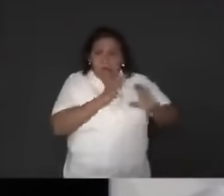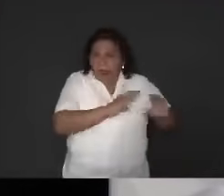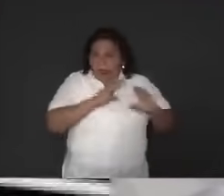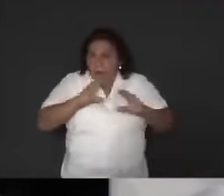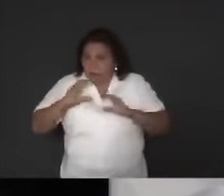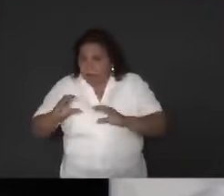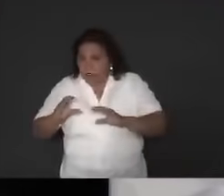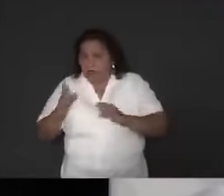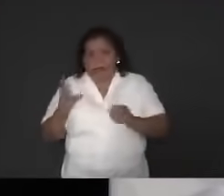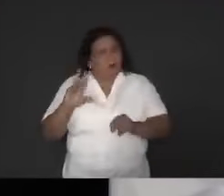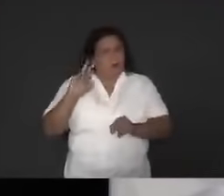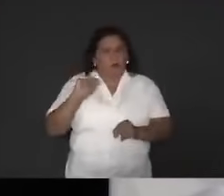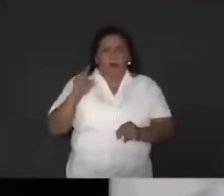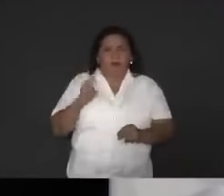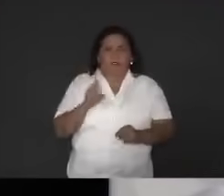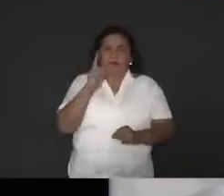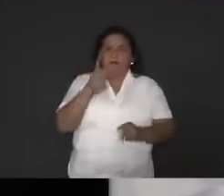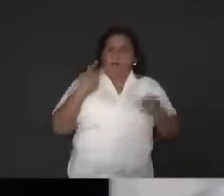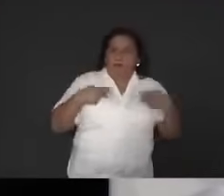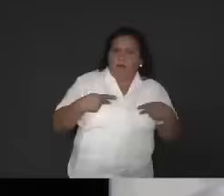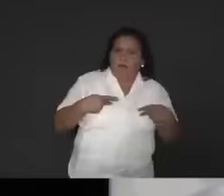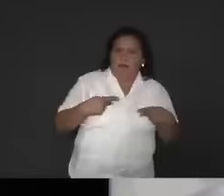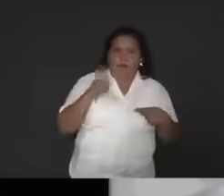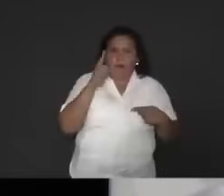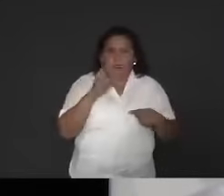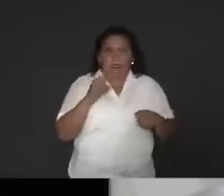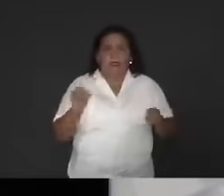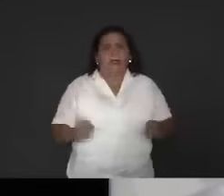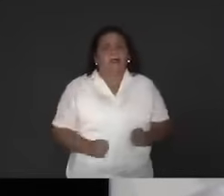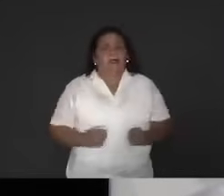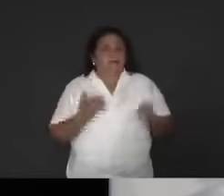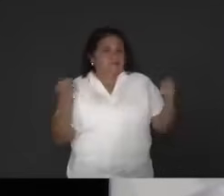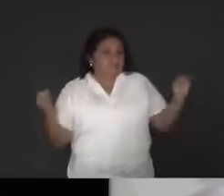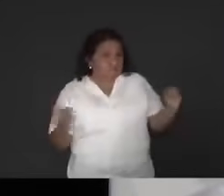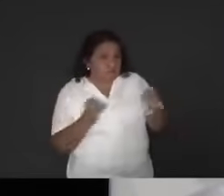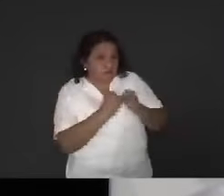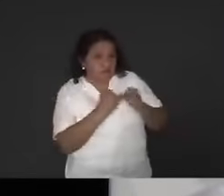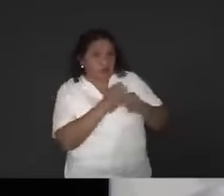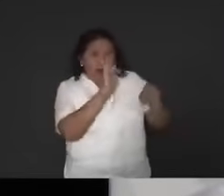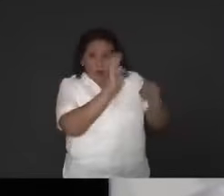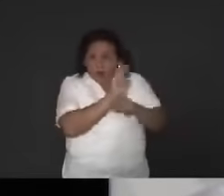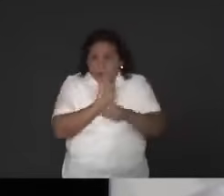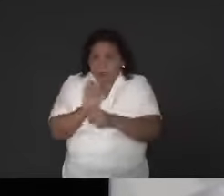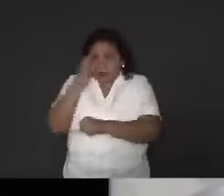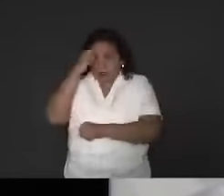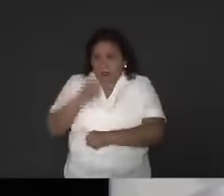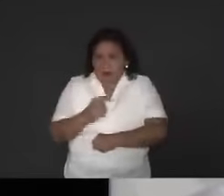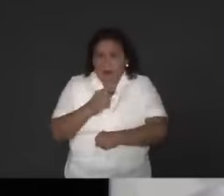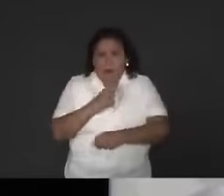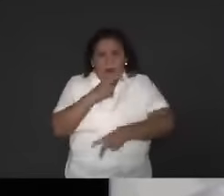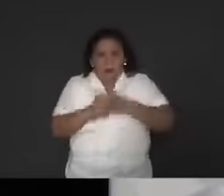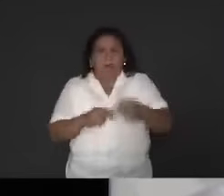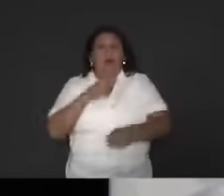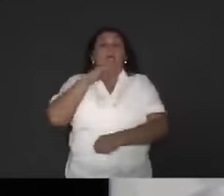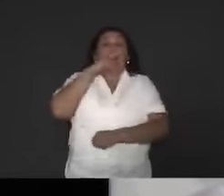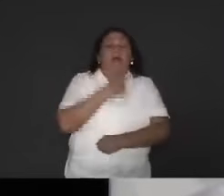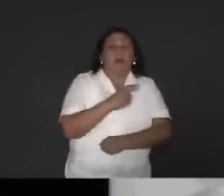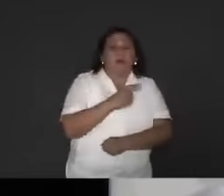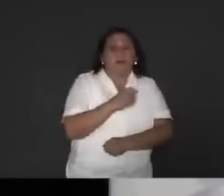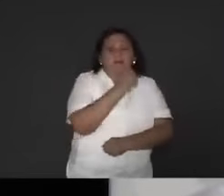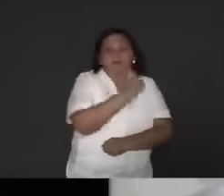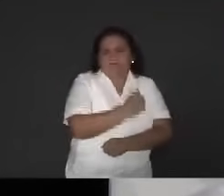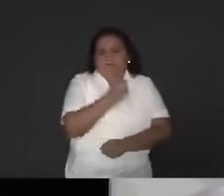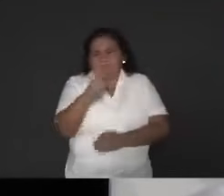tenemos que preservar. No se trata de una persona, se trata de la institucionalidad de la seguridad y por eso vamos a mejorar cada vez